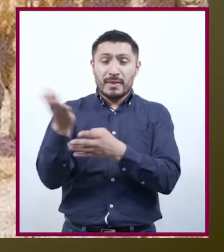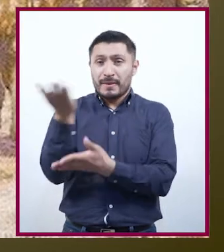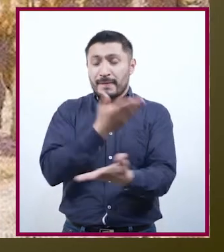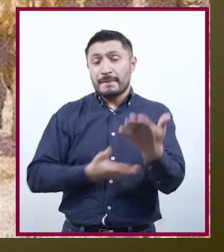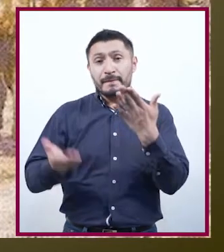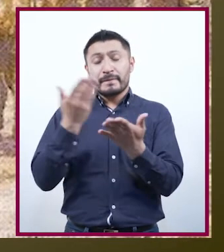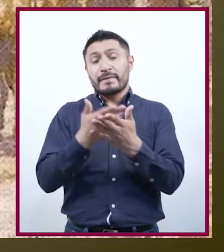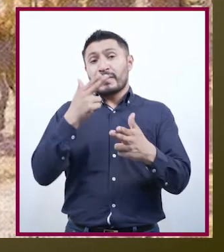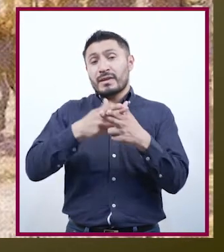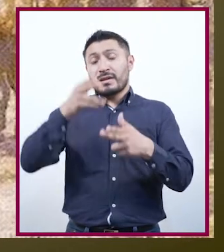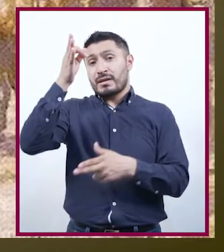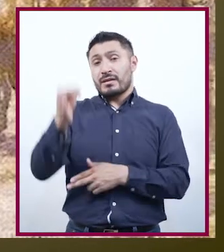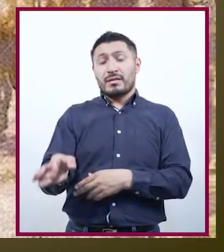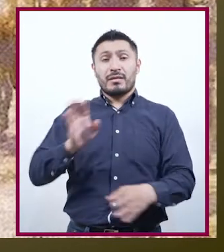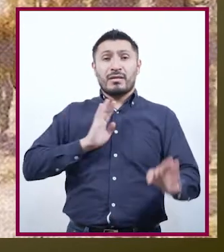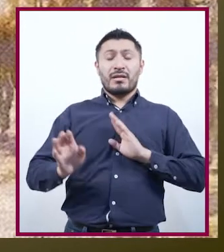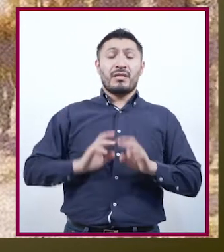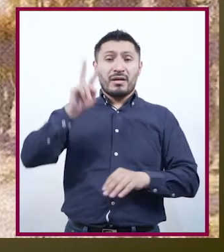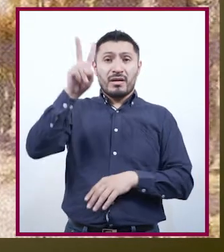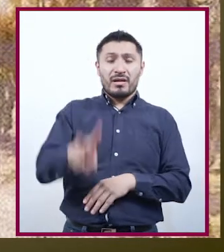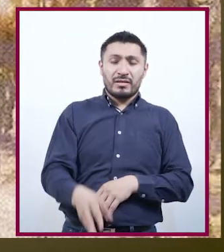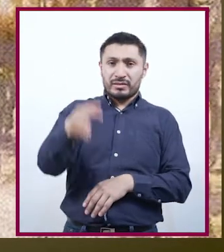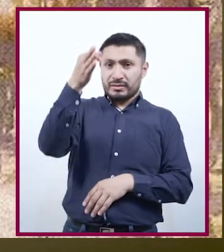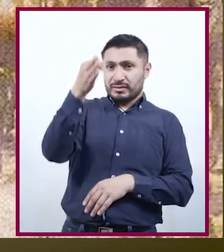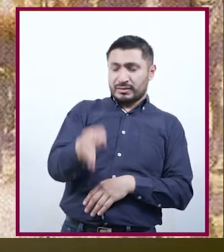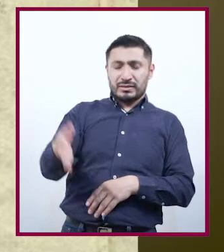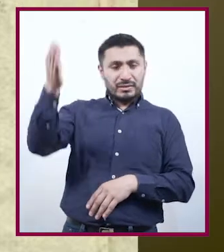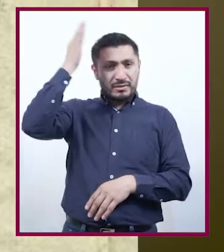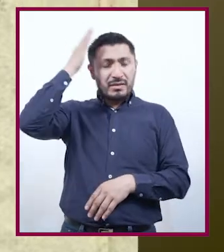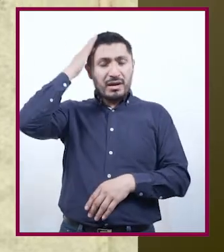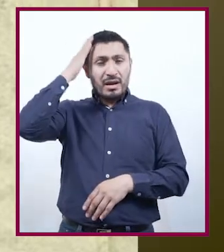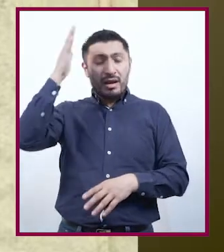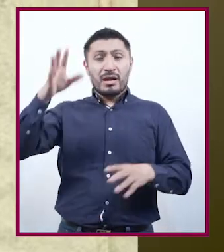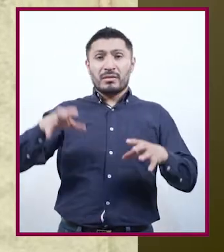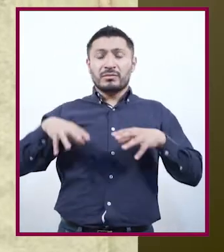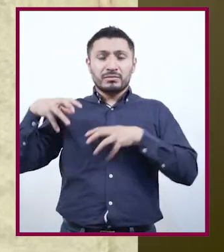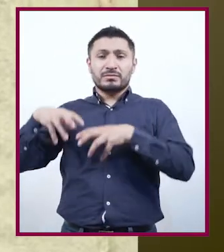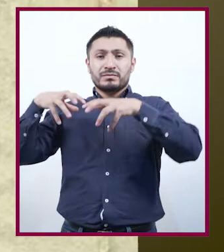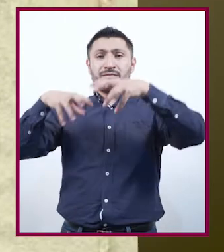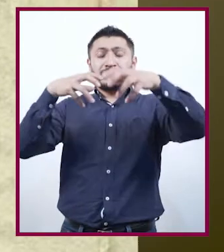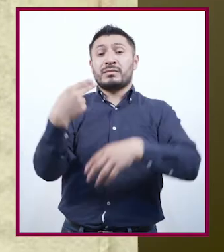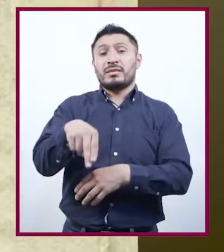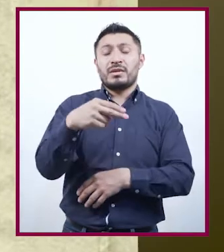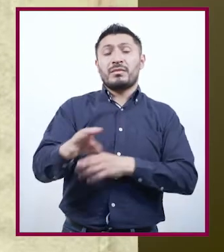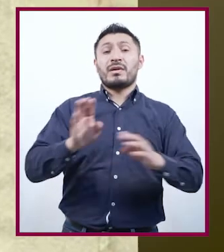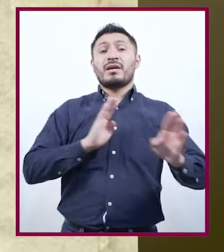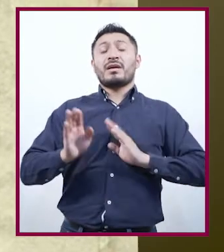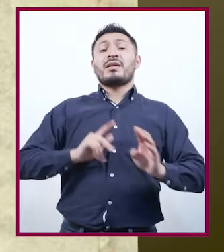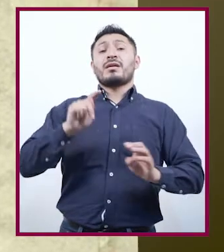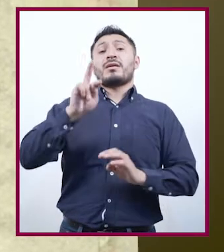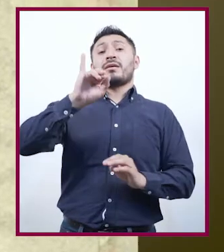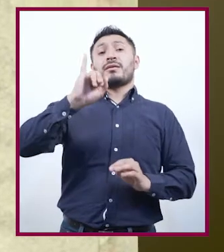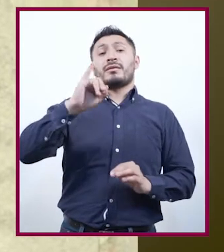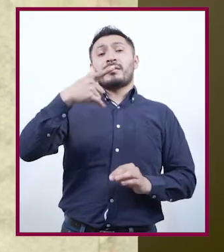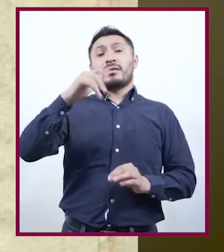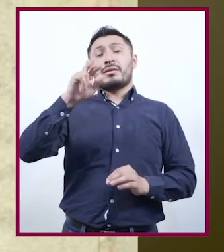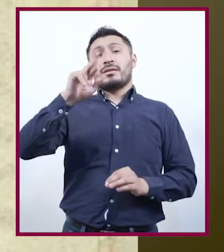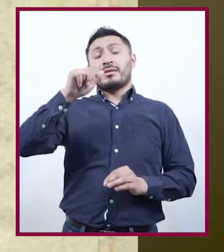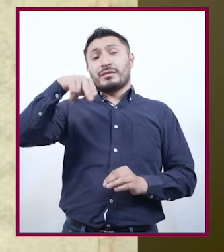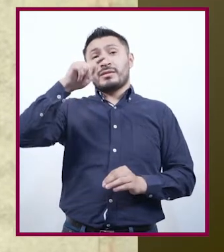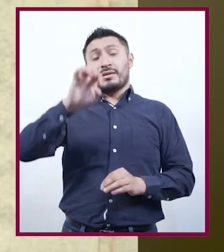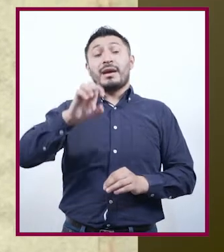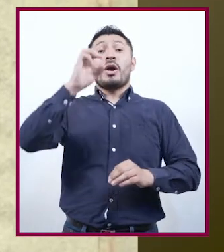cartas hasta que aceptó que el ejército realista asumiera el mando de las tropas unidas bajo el nombre del